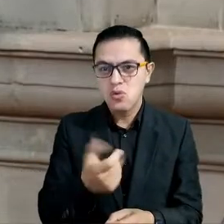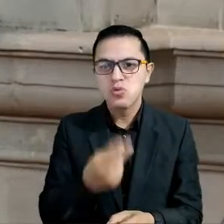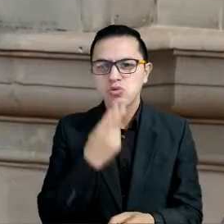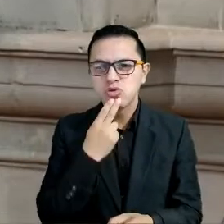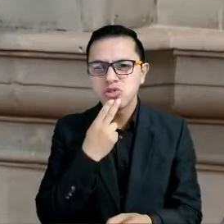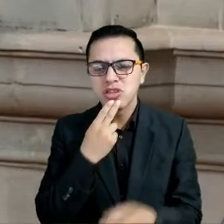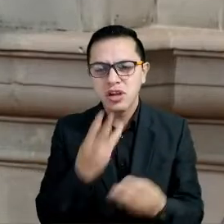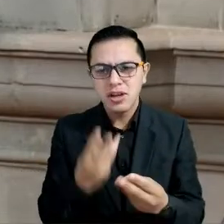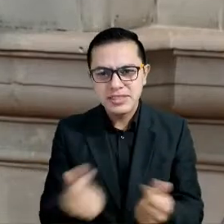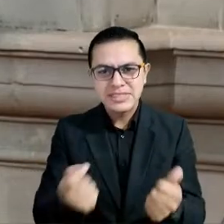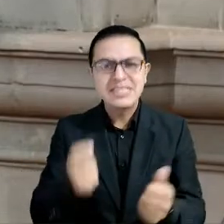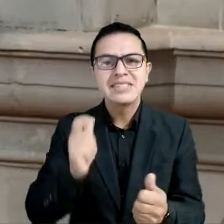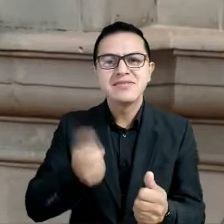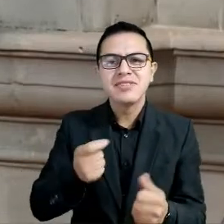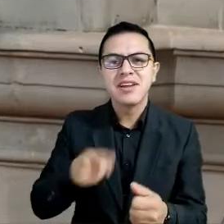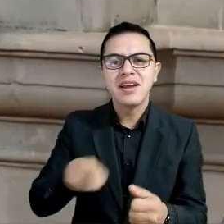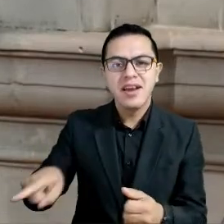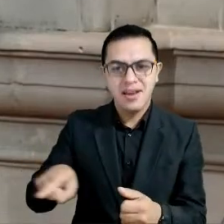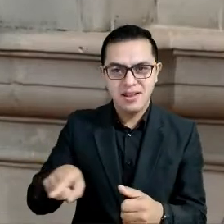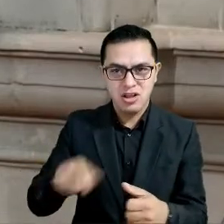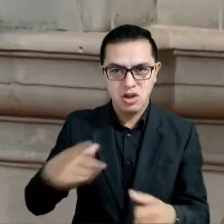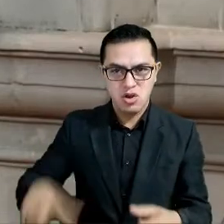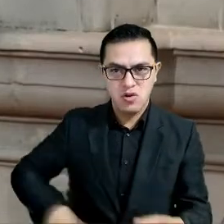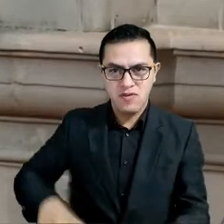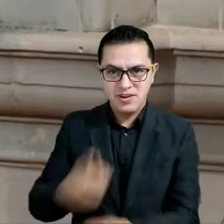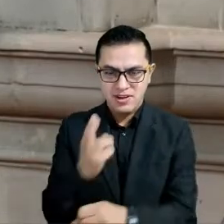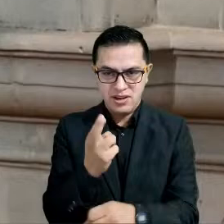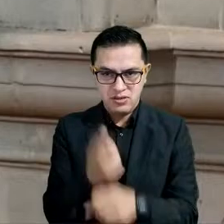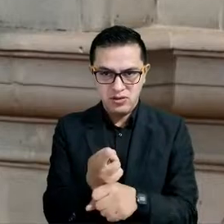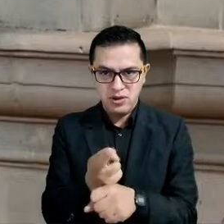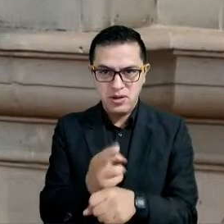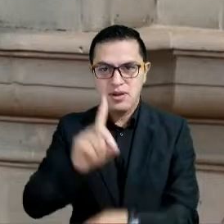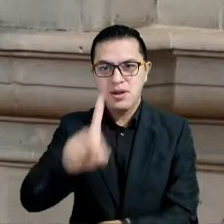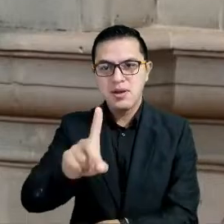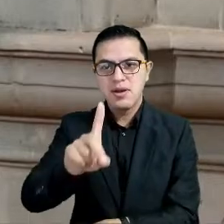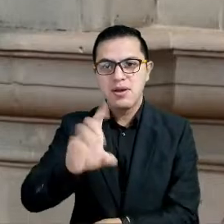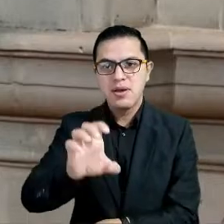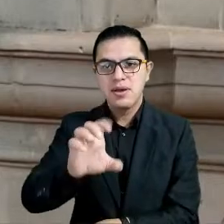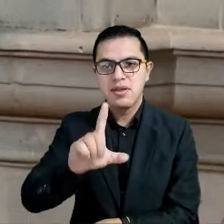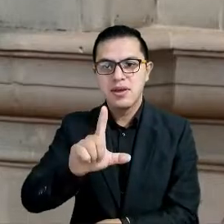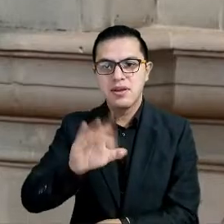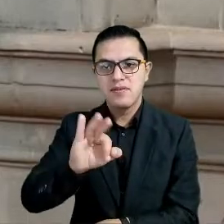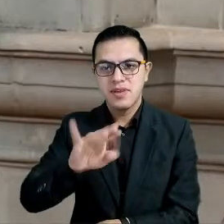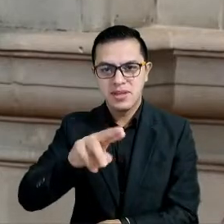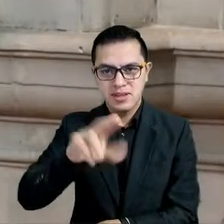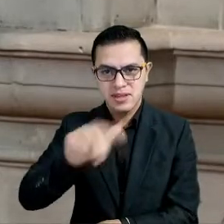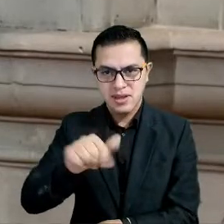del Poder Ejecutivo, la gobernadora Delfina Gómez, ha